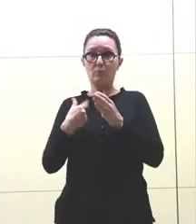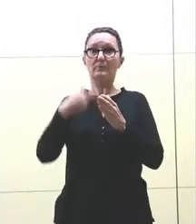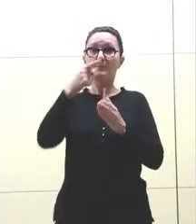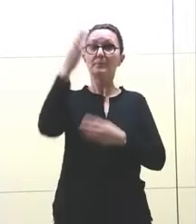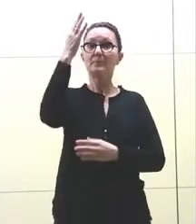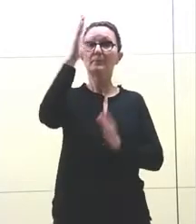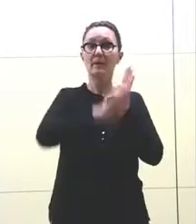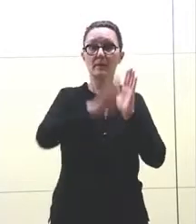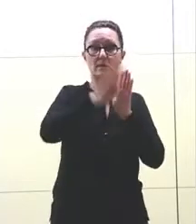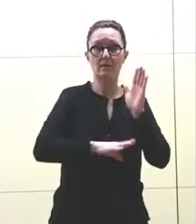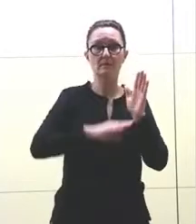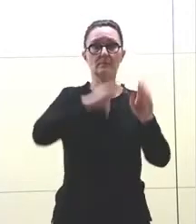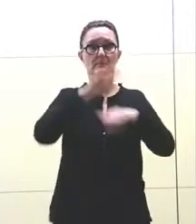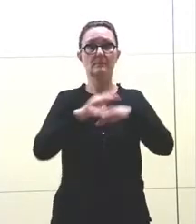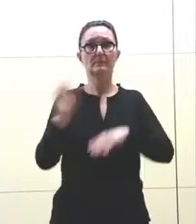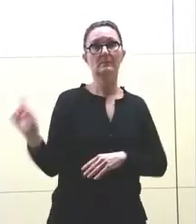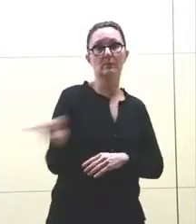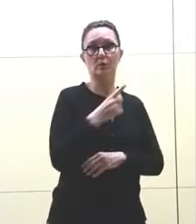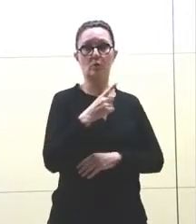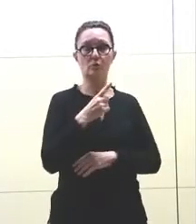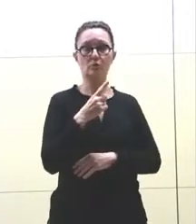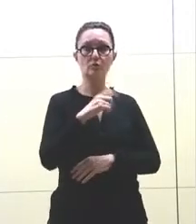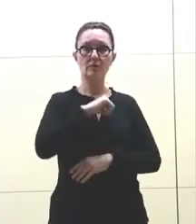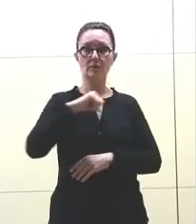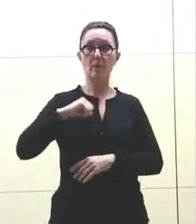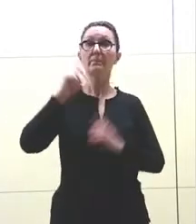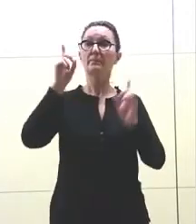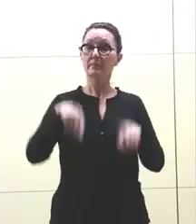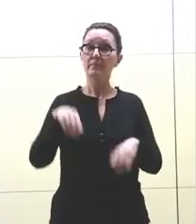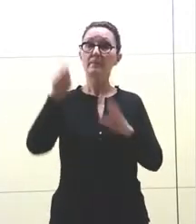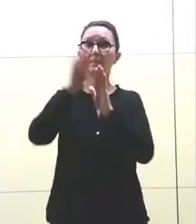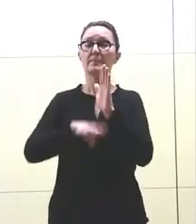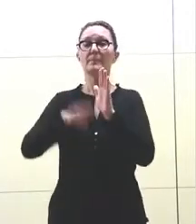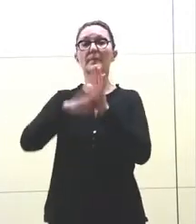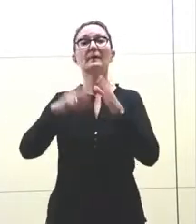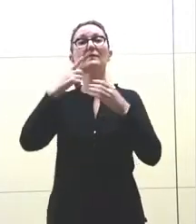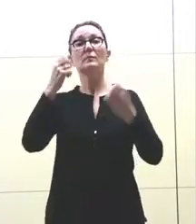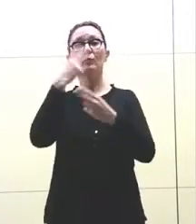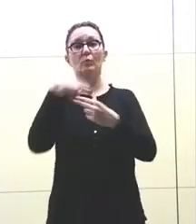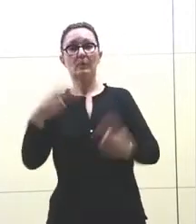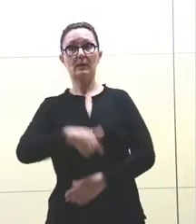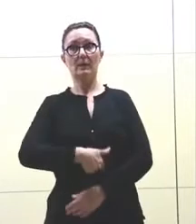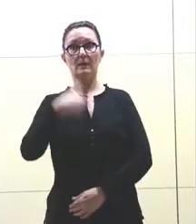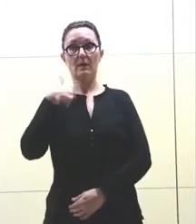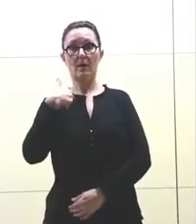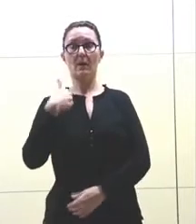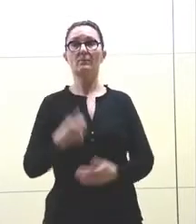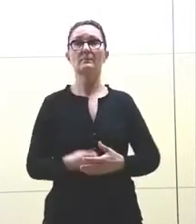cumplir todos, son medidas individuales. Pero luego también hay unas medidas de salud pública generales